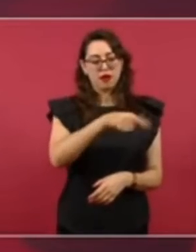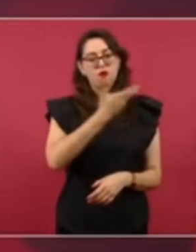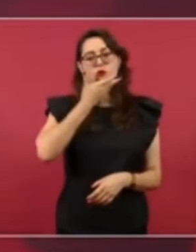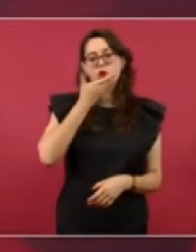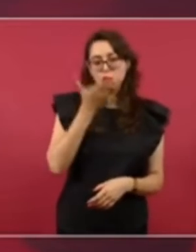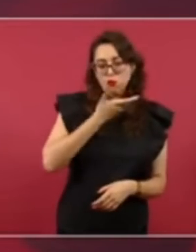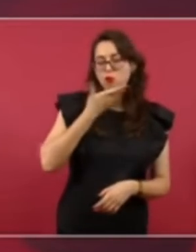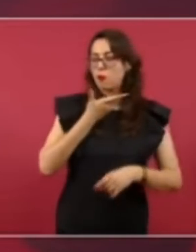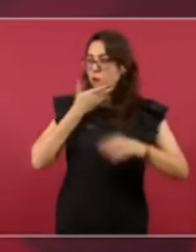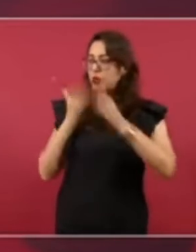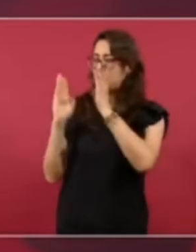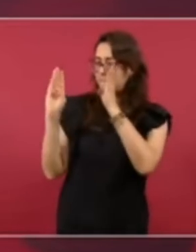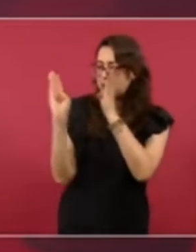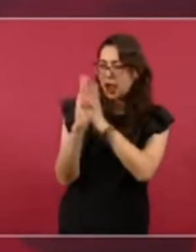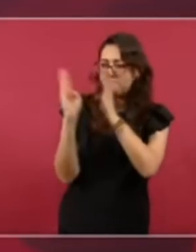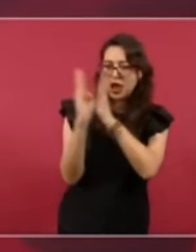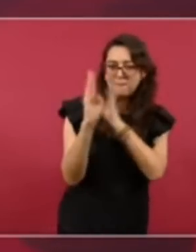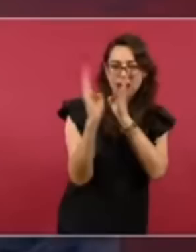diciendo que